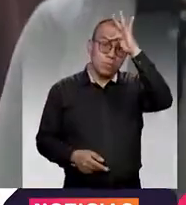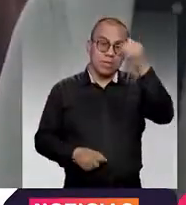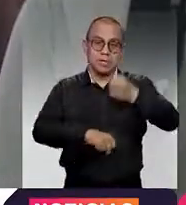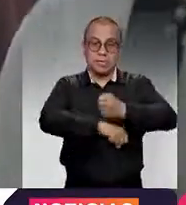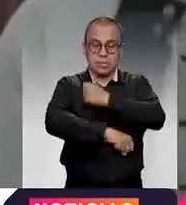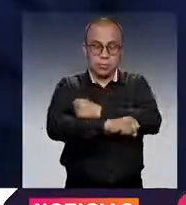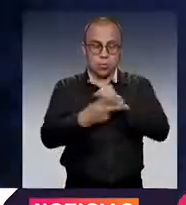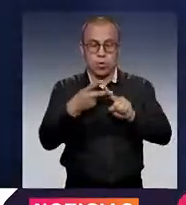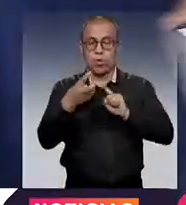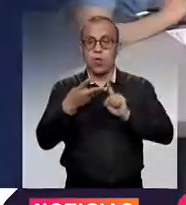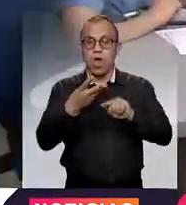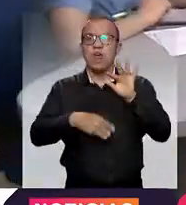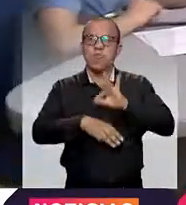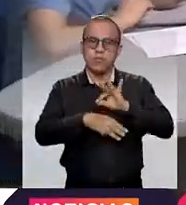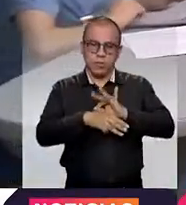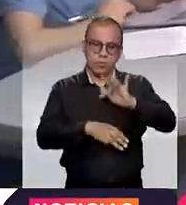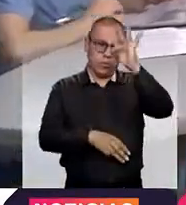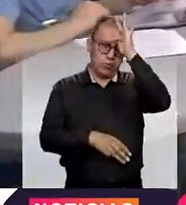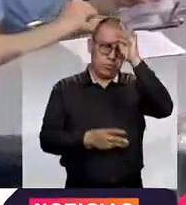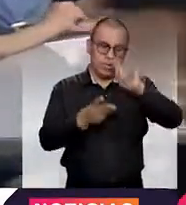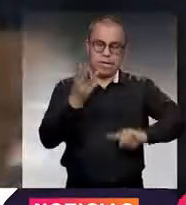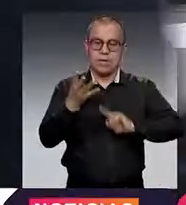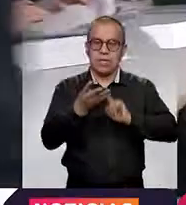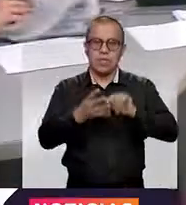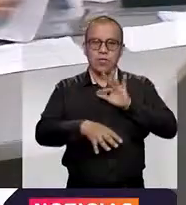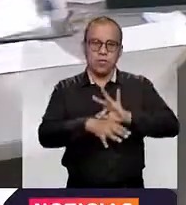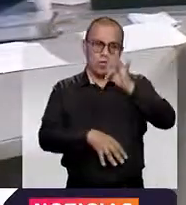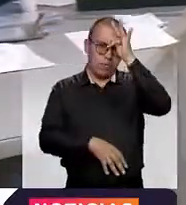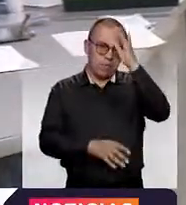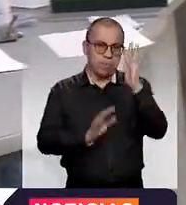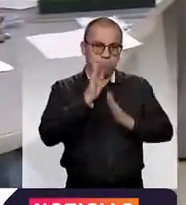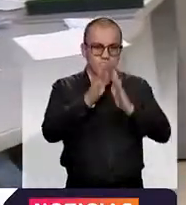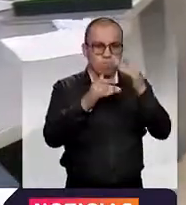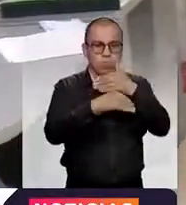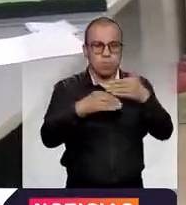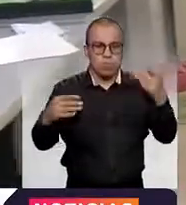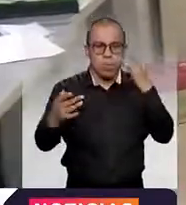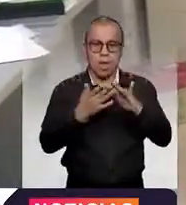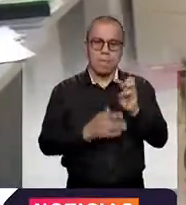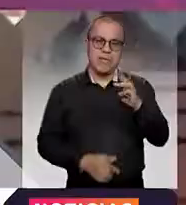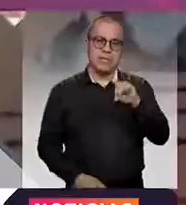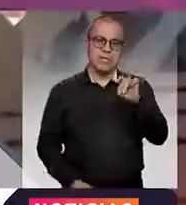la Fundación Santa Fe de Bogotá y la Fundación Hospital Pediátrico de la Misericordia.